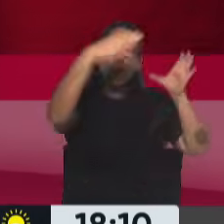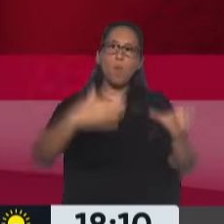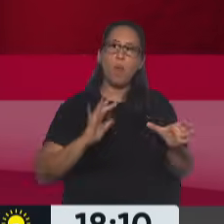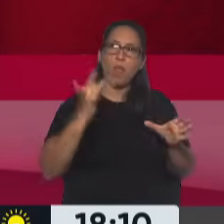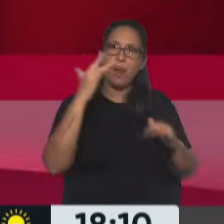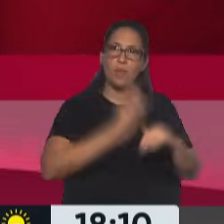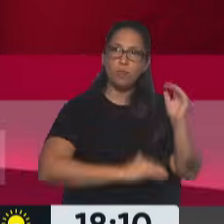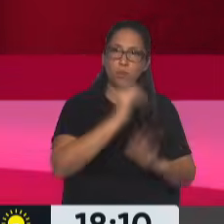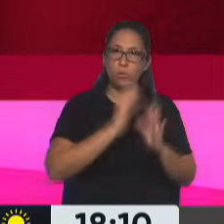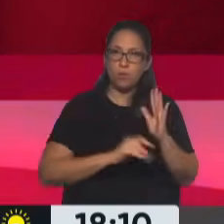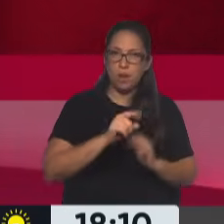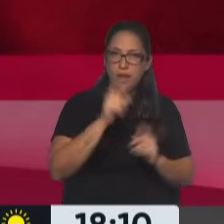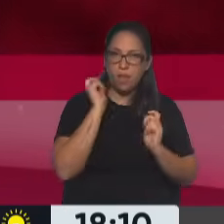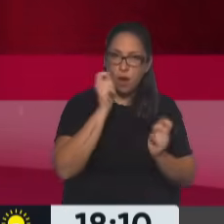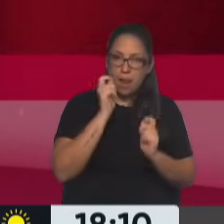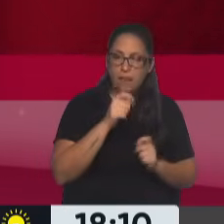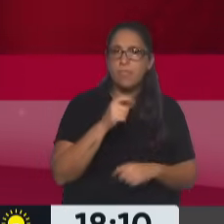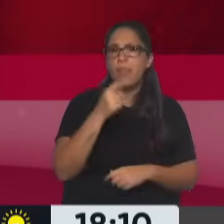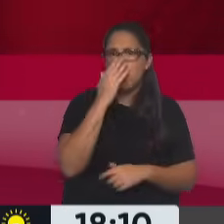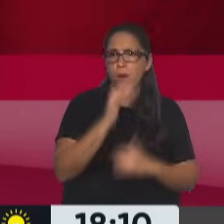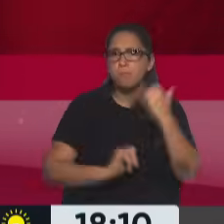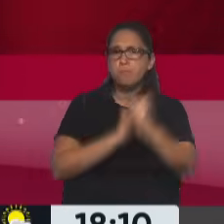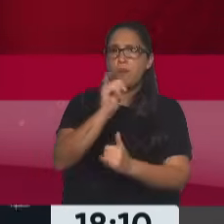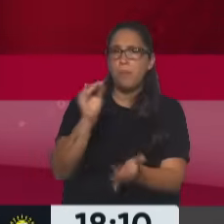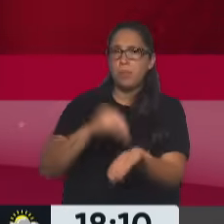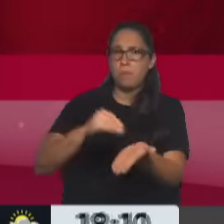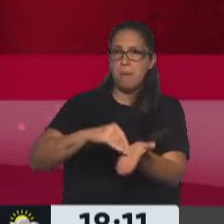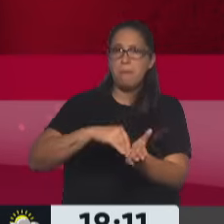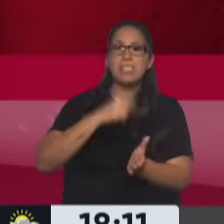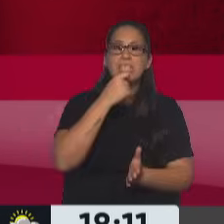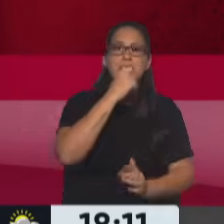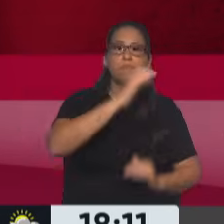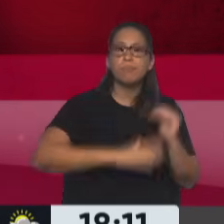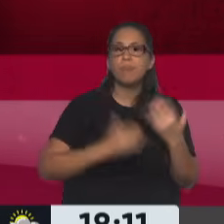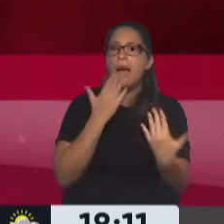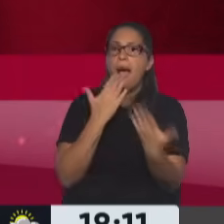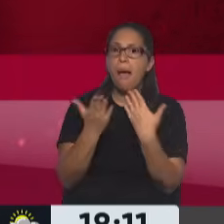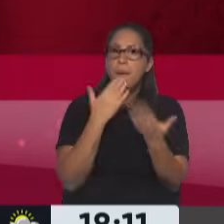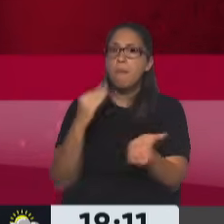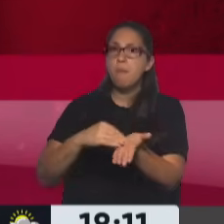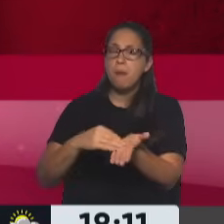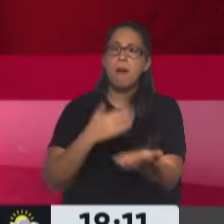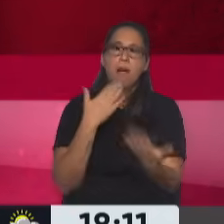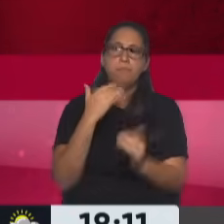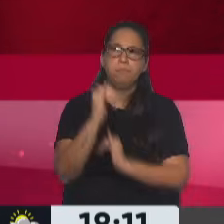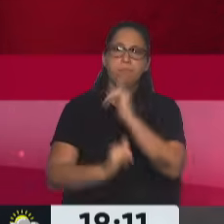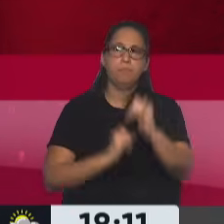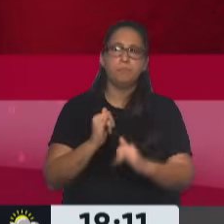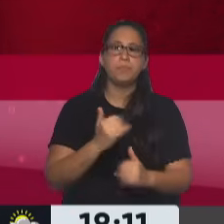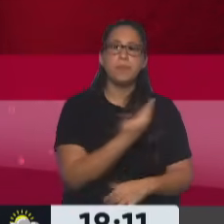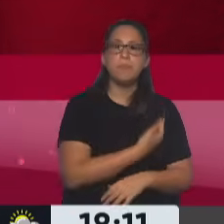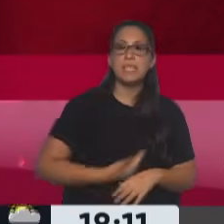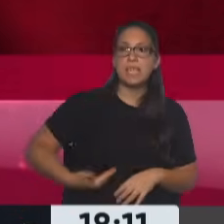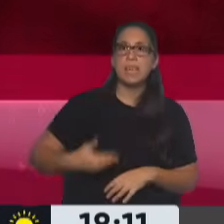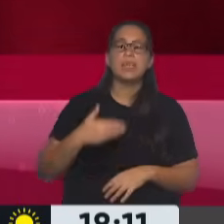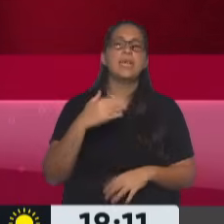relación con Groenlandia. Se proporcionará más información a medida que avancen las conversaciones. El presidente Pence, el secretario de Estado